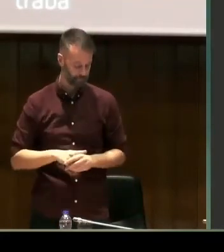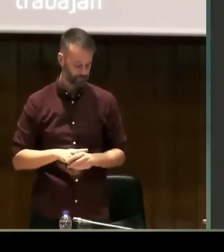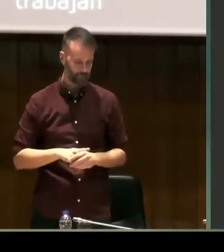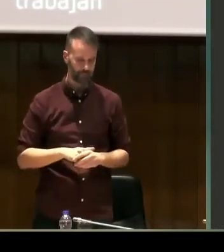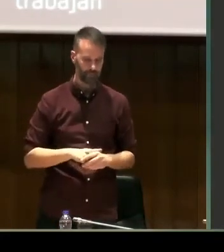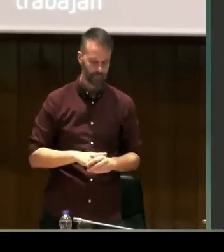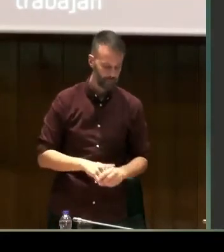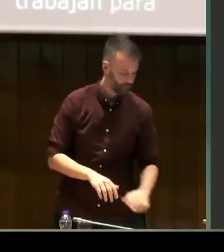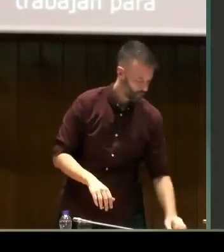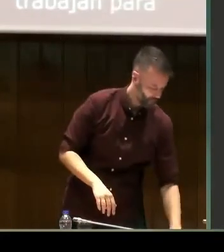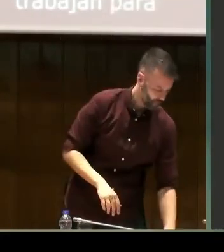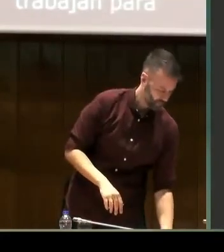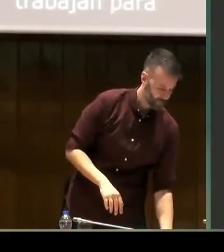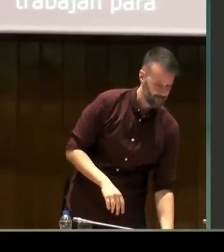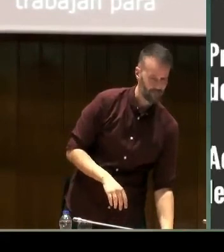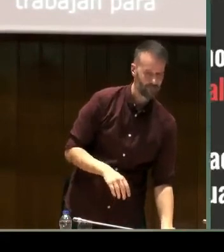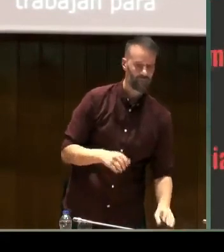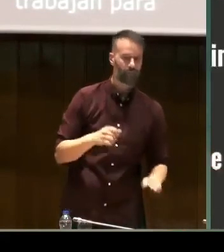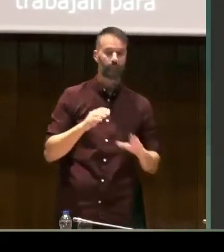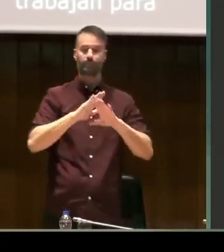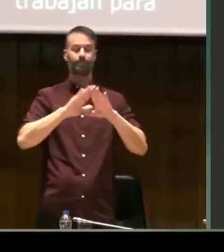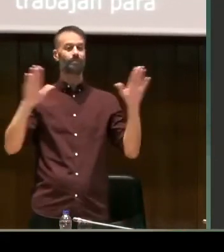podría desempeñar el CNELSE.